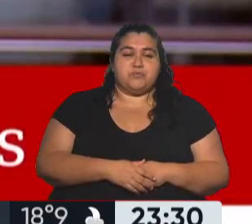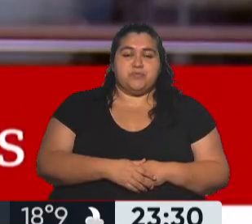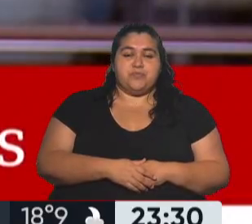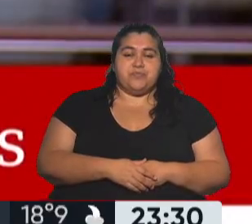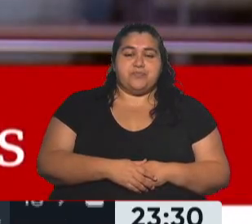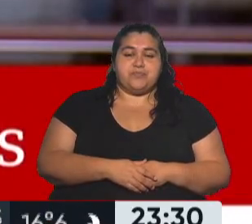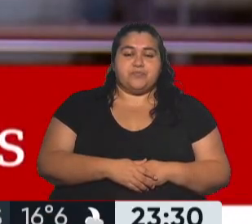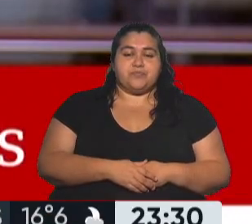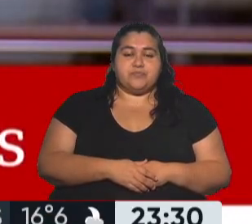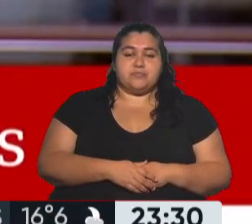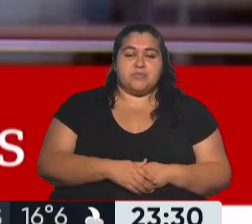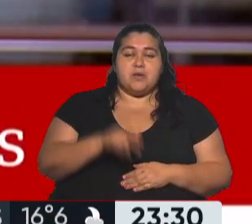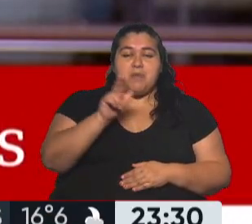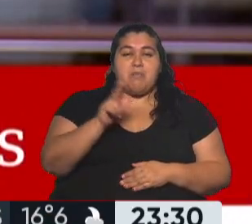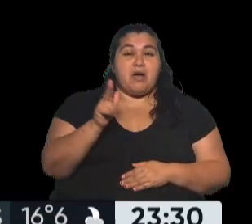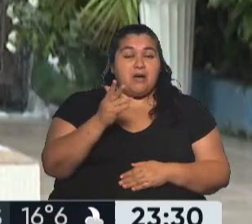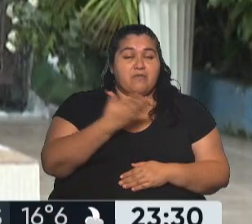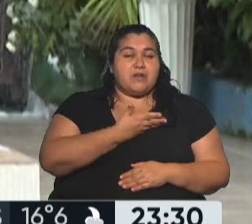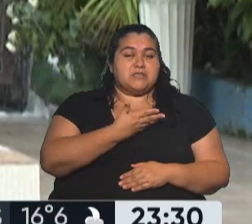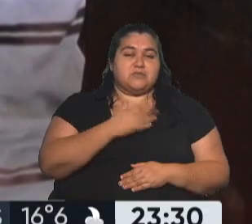Pope Francis has died.